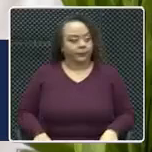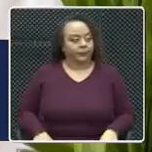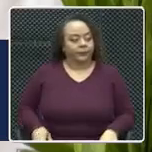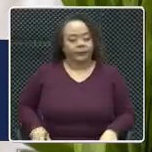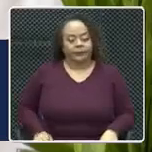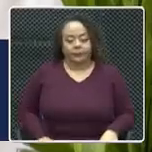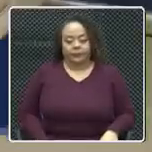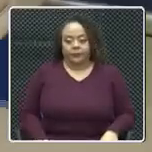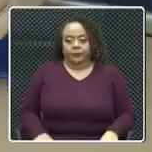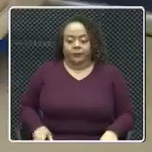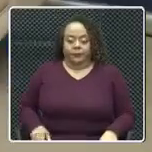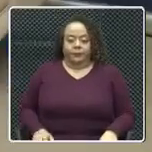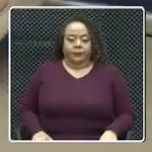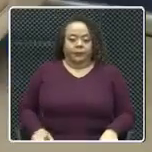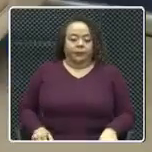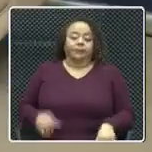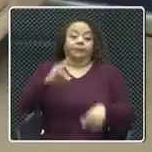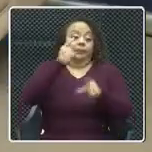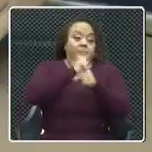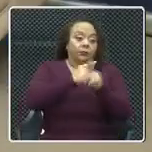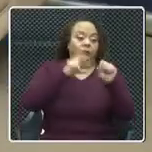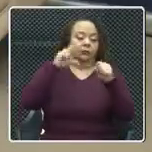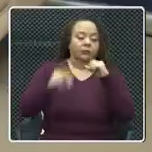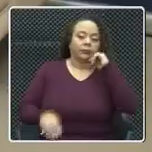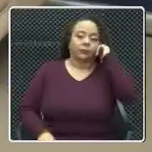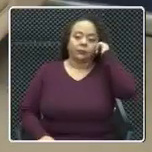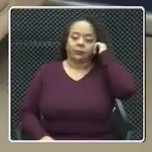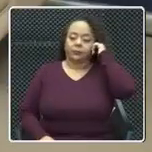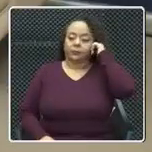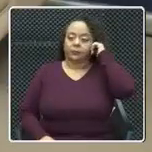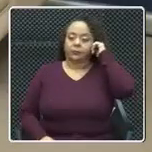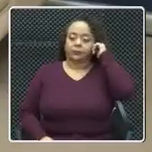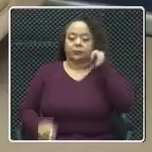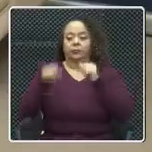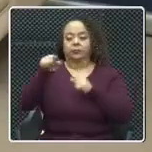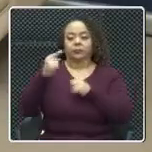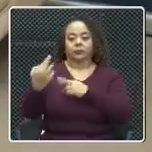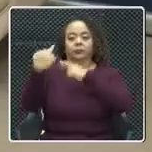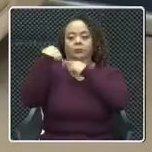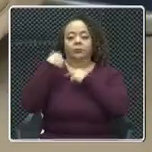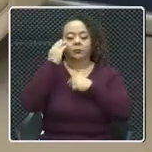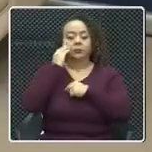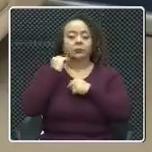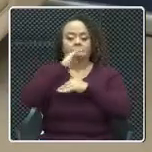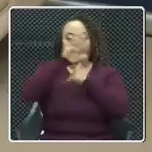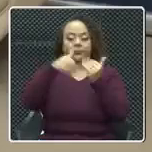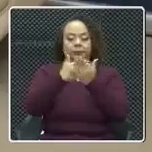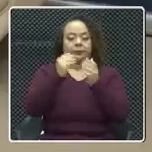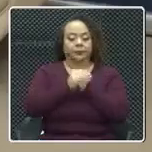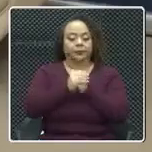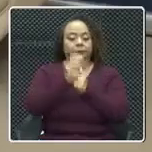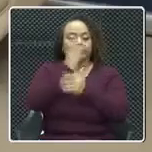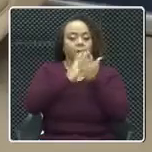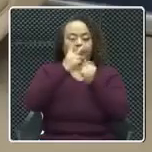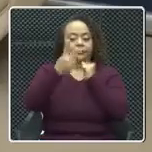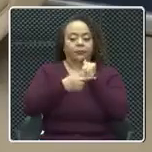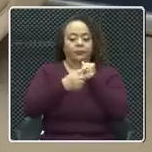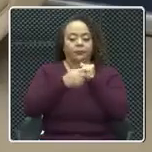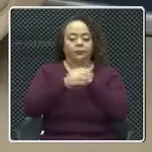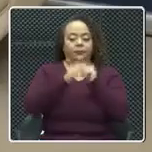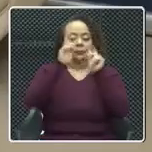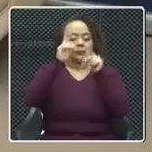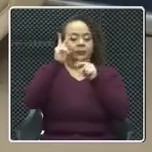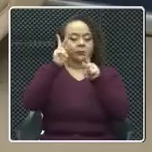no y si tenemos, corresponde ajá, o no. Y corresponde o no, correcto. Exacto. Esa responsabilidad es en todo. Es que a veces la gente hace como